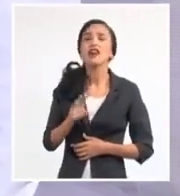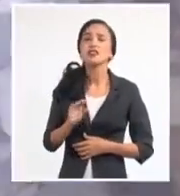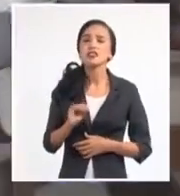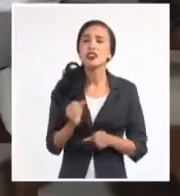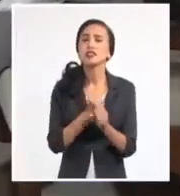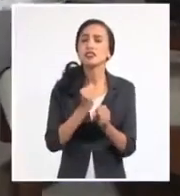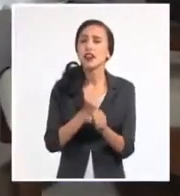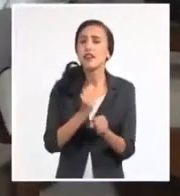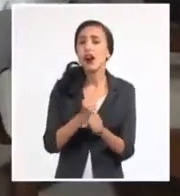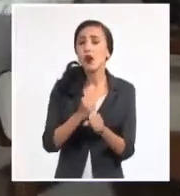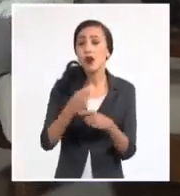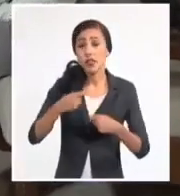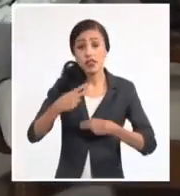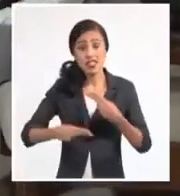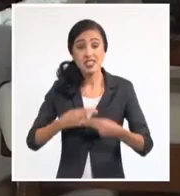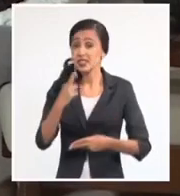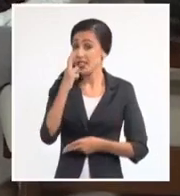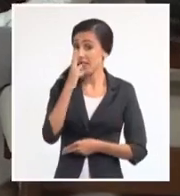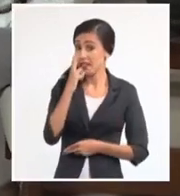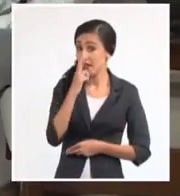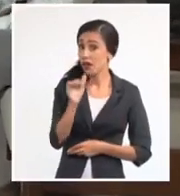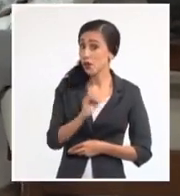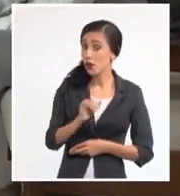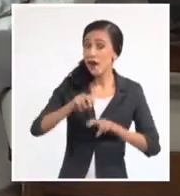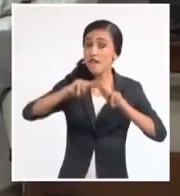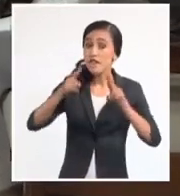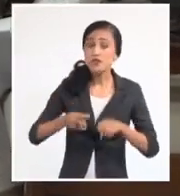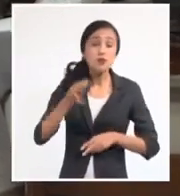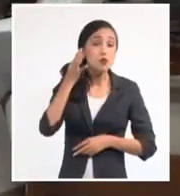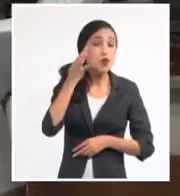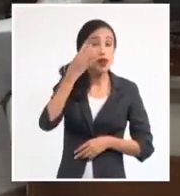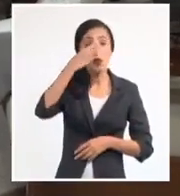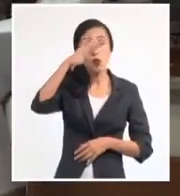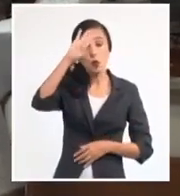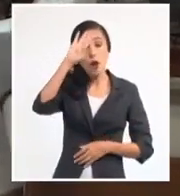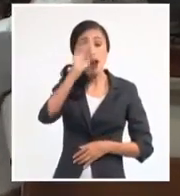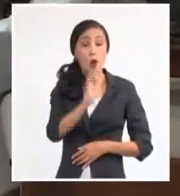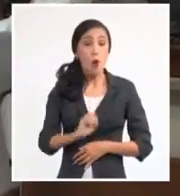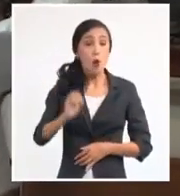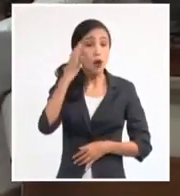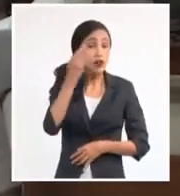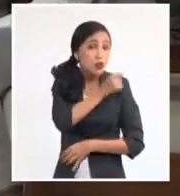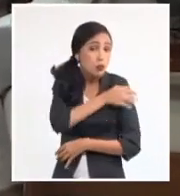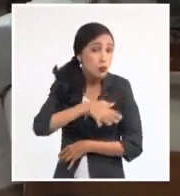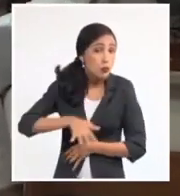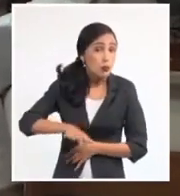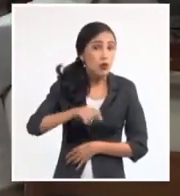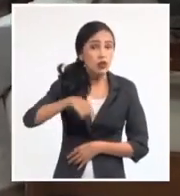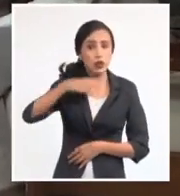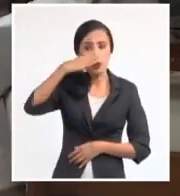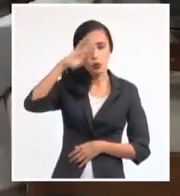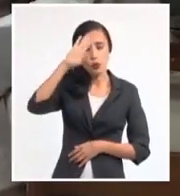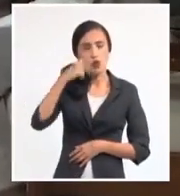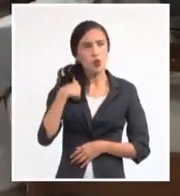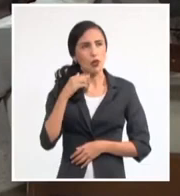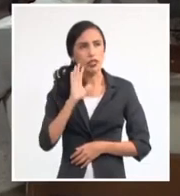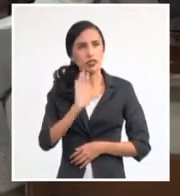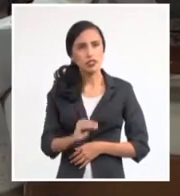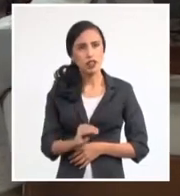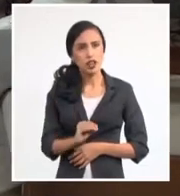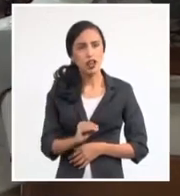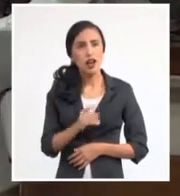jugar los CDR y la Federación de Mujeres Cubanas como organizaciones de masa en la Cuba actual. Y yo decía, increíble,